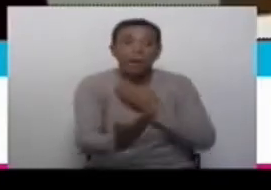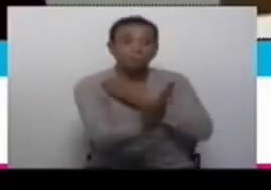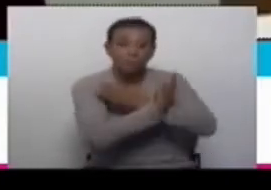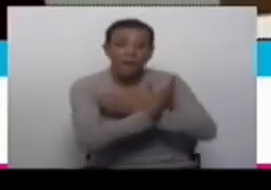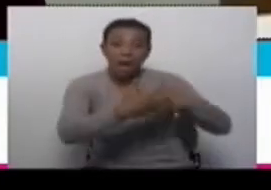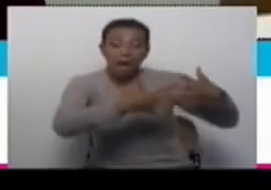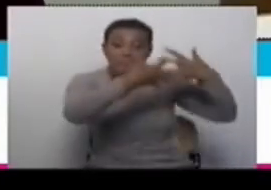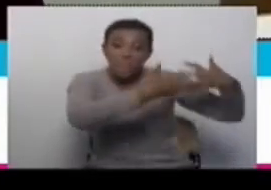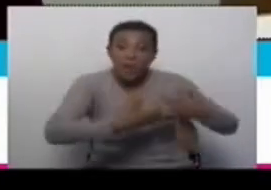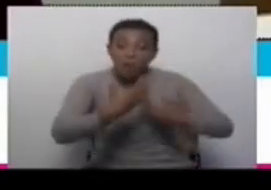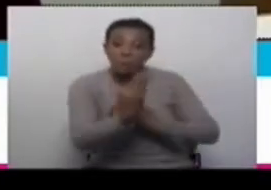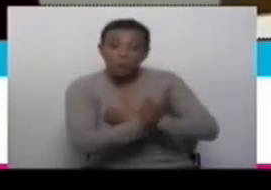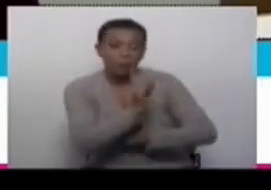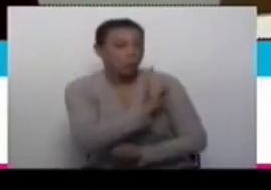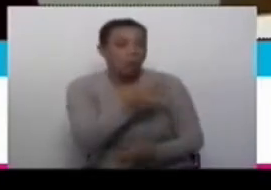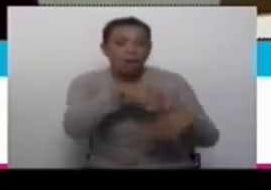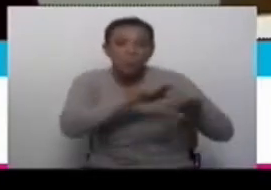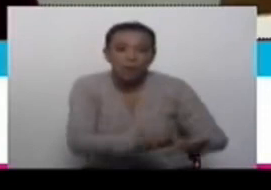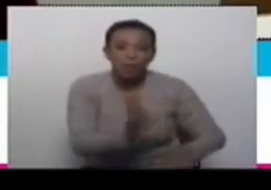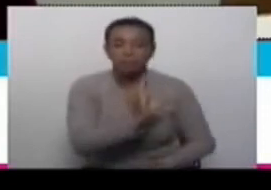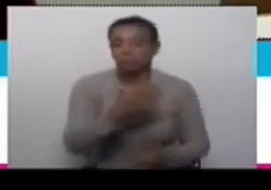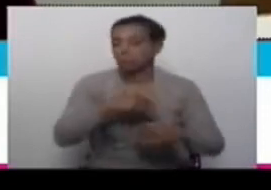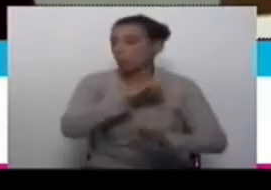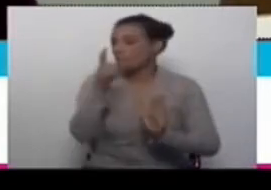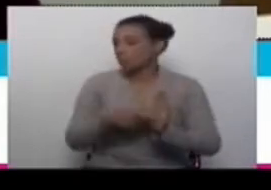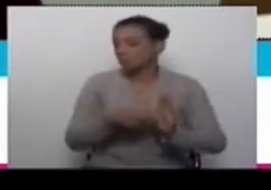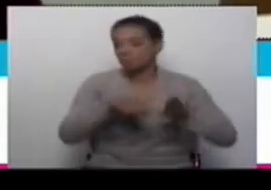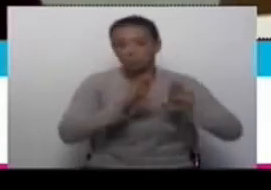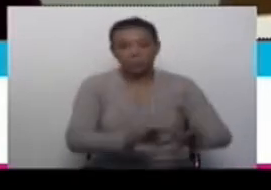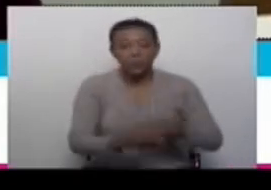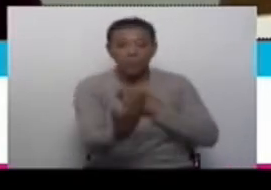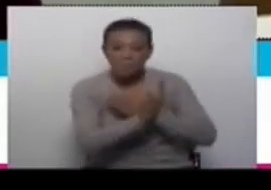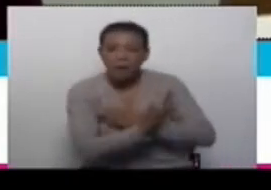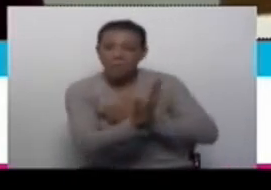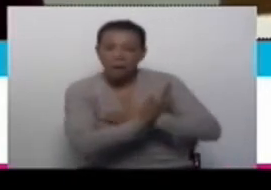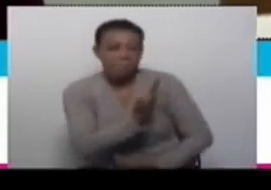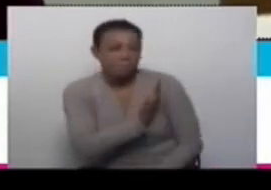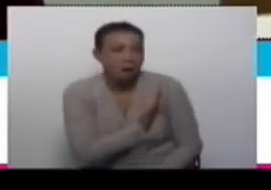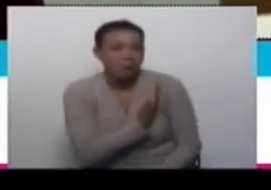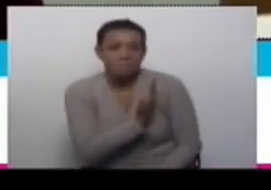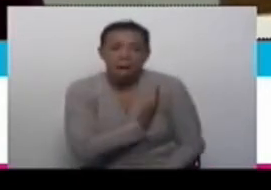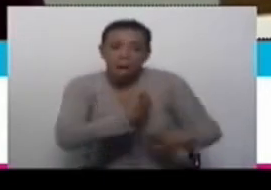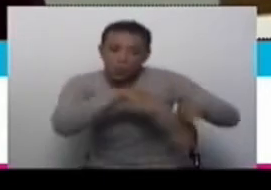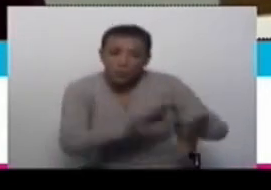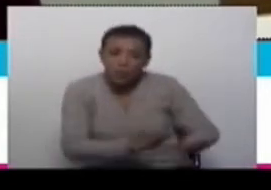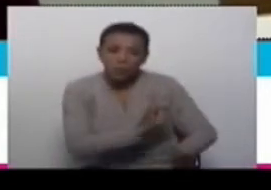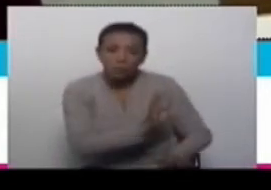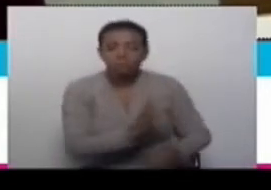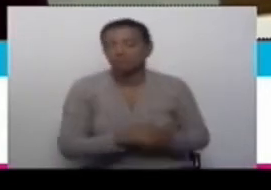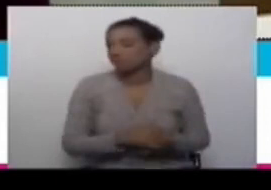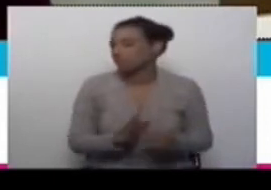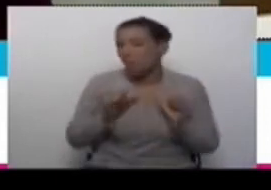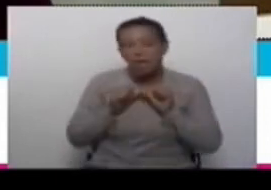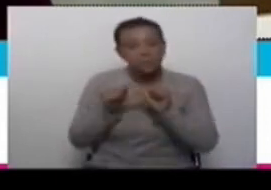detener a Venezuela, Marco? No, mi padre, no lo va a detener. ¿Con sus sanciones nos detendrán? No lo va a